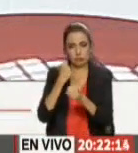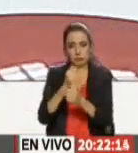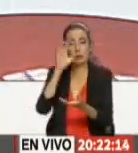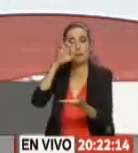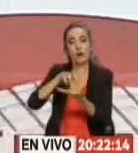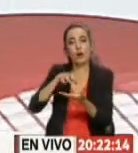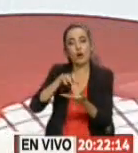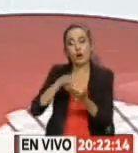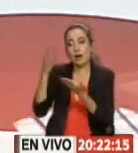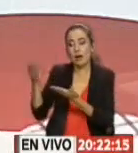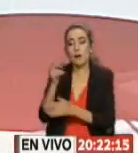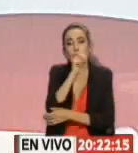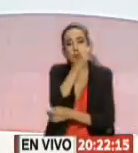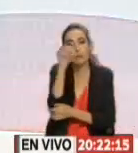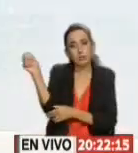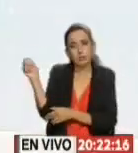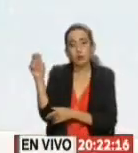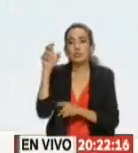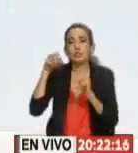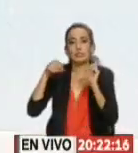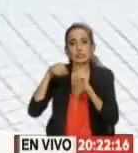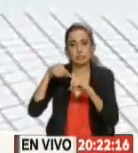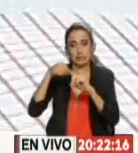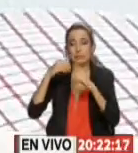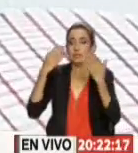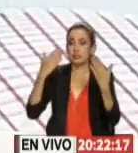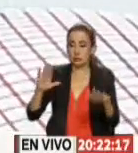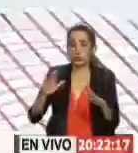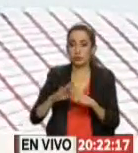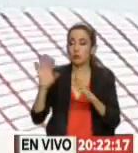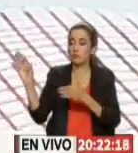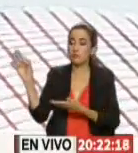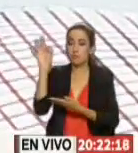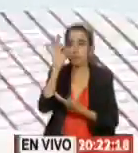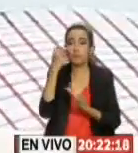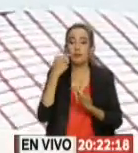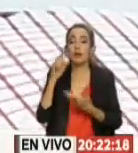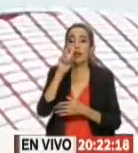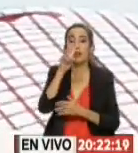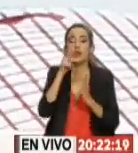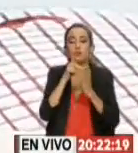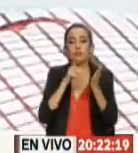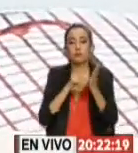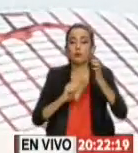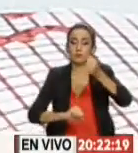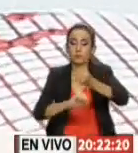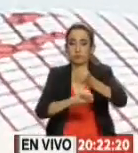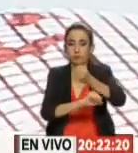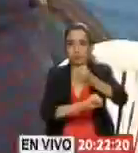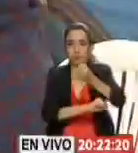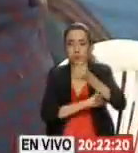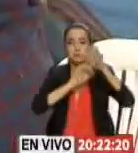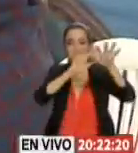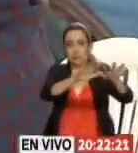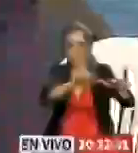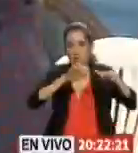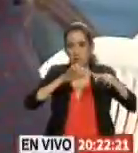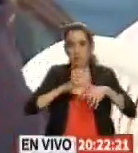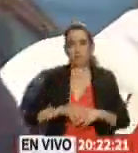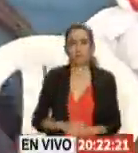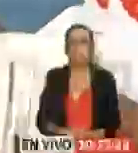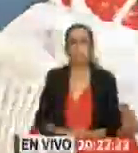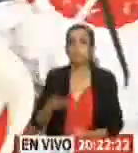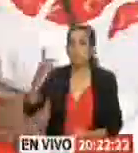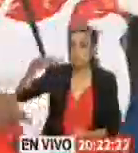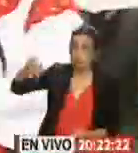Cayambe, al norte de la provincia de Pichincha. Allí encabezó 2 actos para el fortalecimiento del agro.